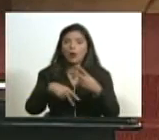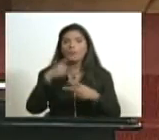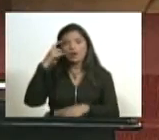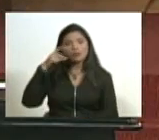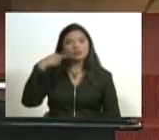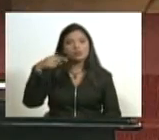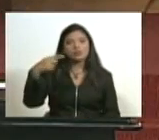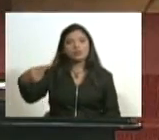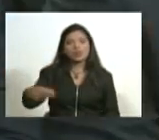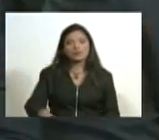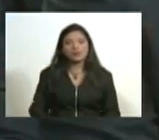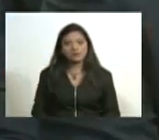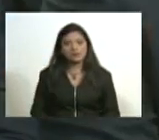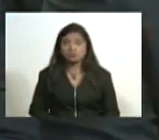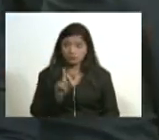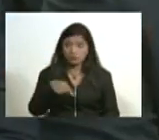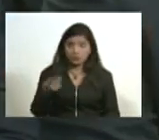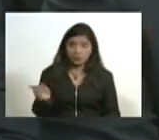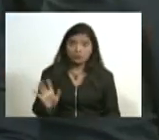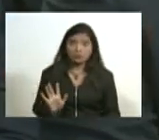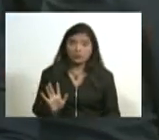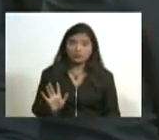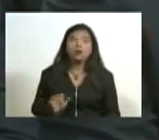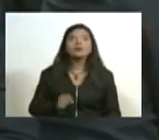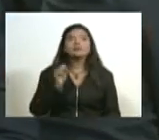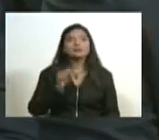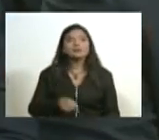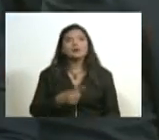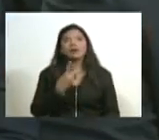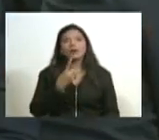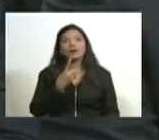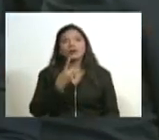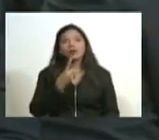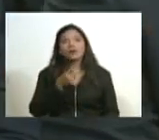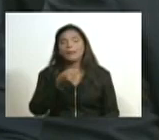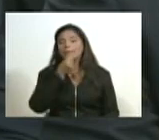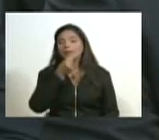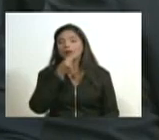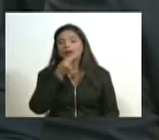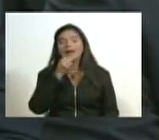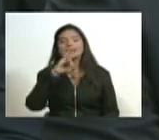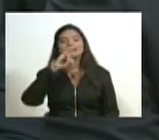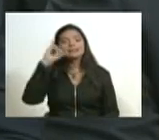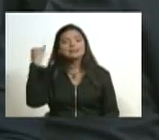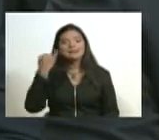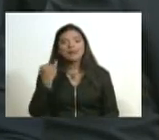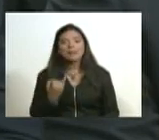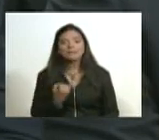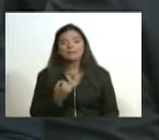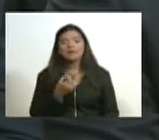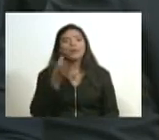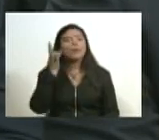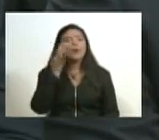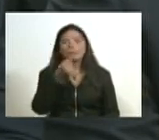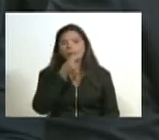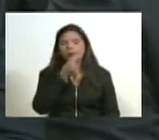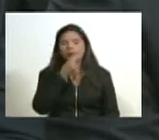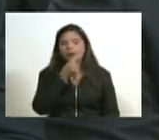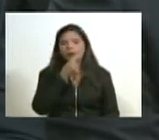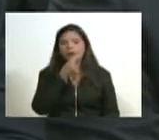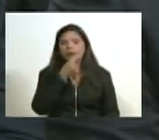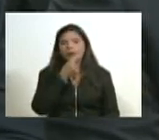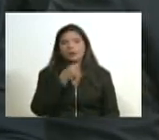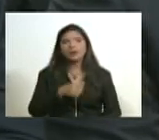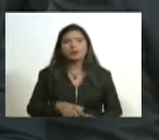tubazo del día. ¿Ah? Bueno, aquí hay uno que dio, pero la periodista Yasmín Velasco, colega periodista, que no es